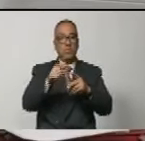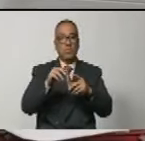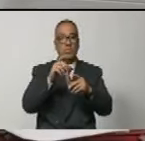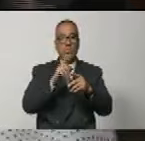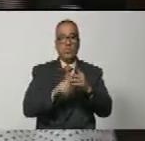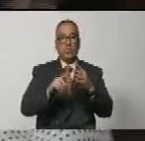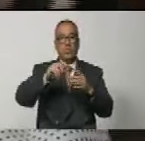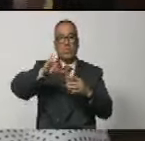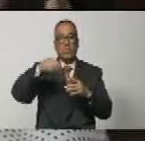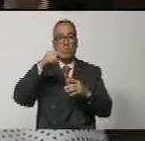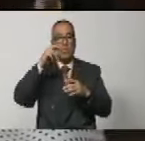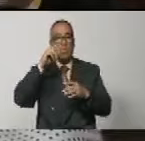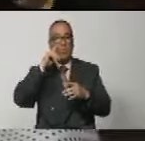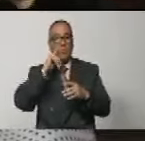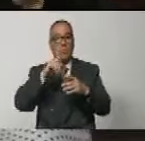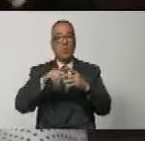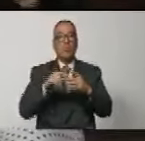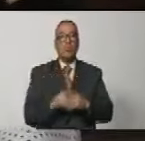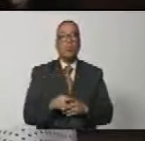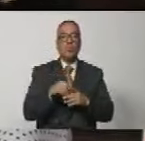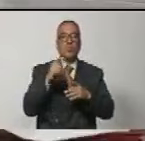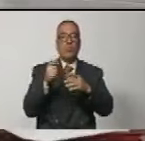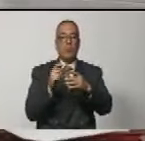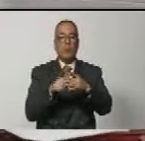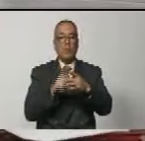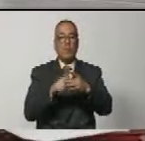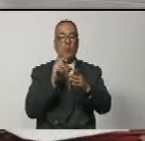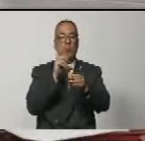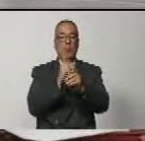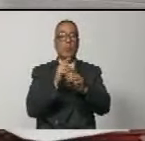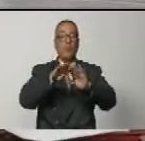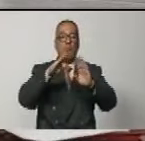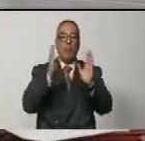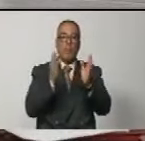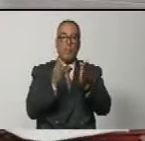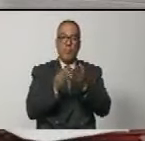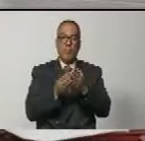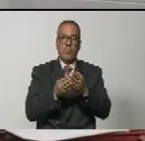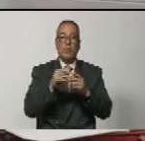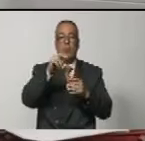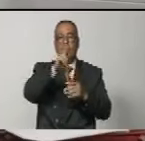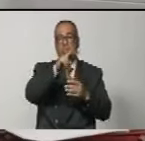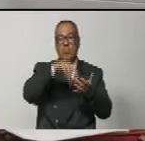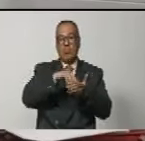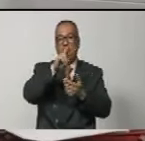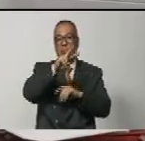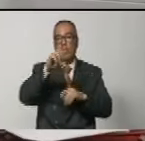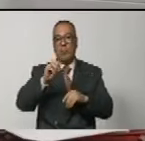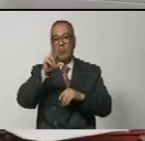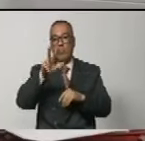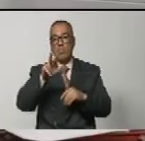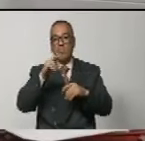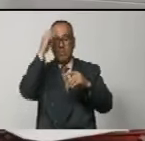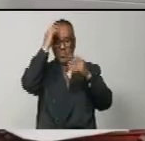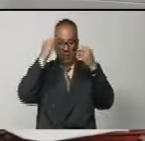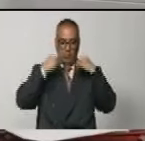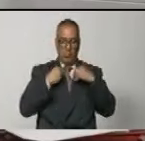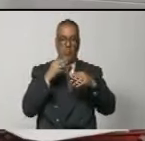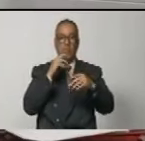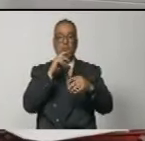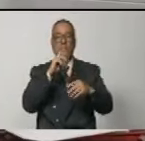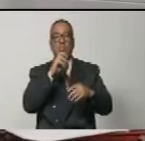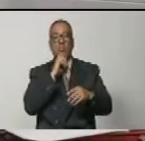Tokio 2020, medallista de plata en el Campeonato Mundial de Dubái 2023, medalla de oro